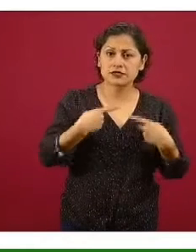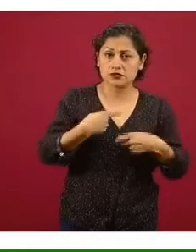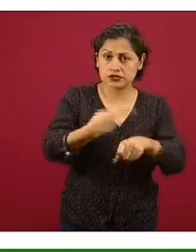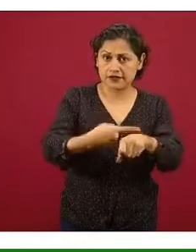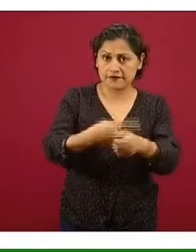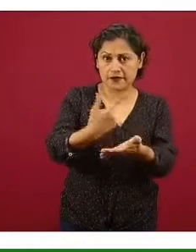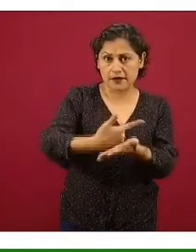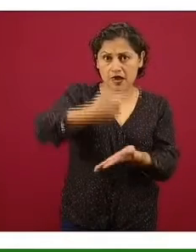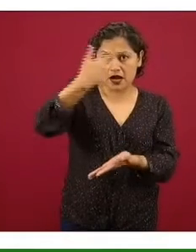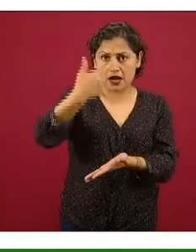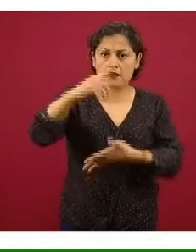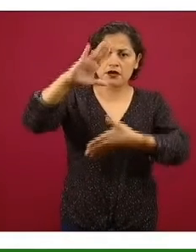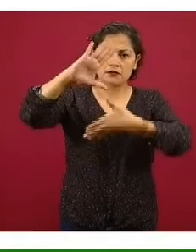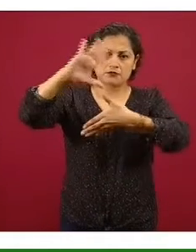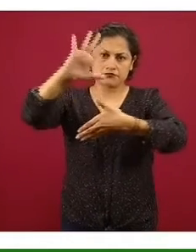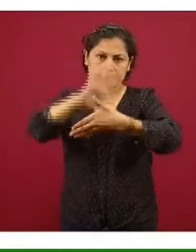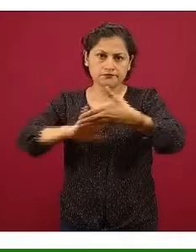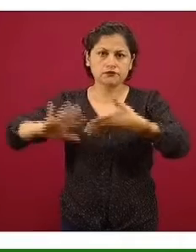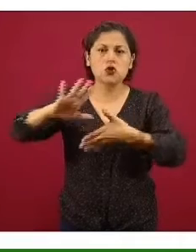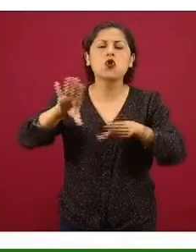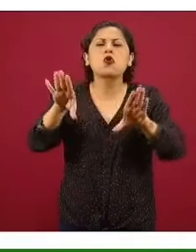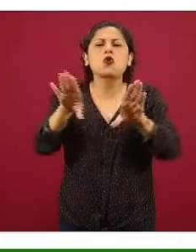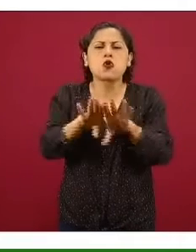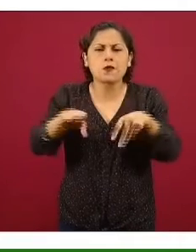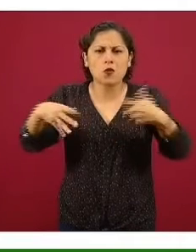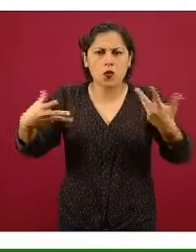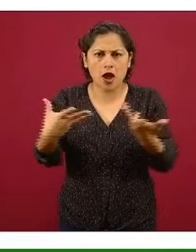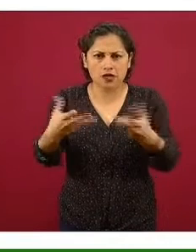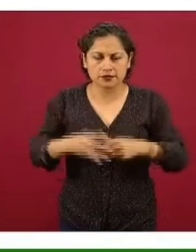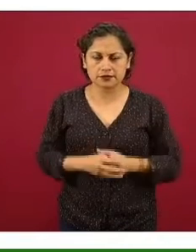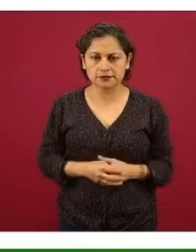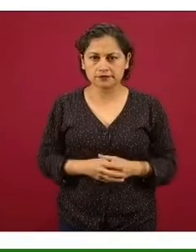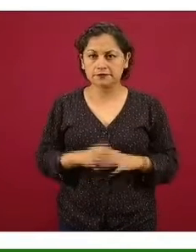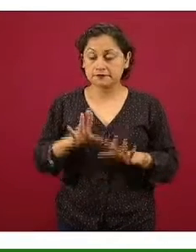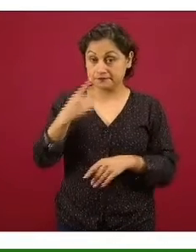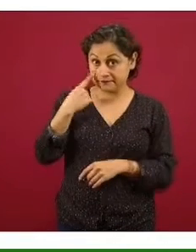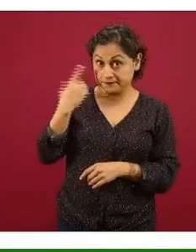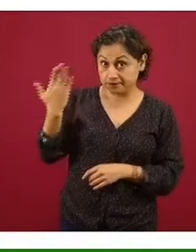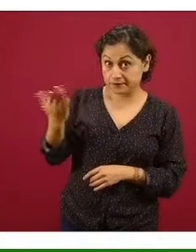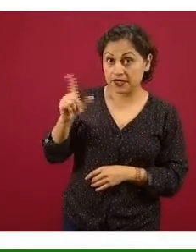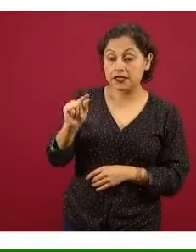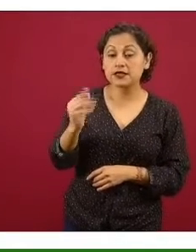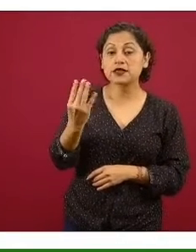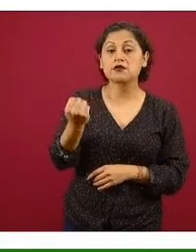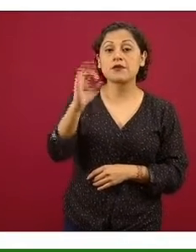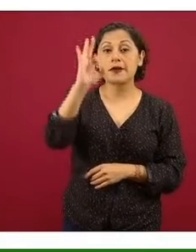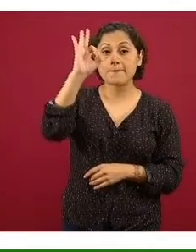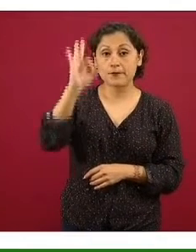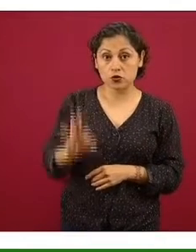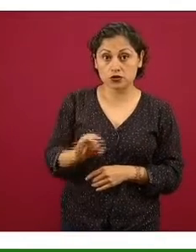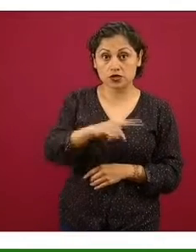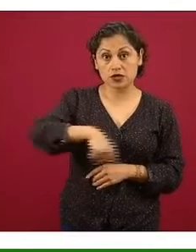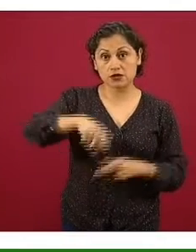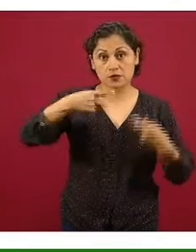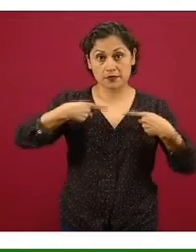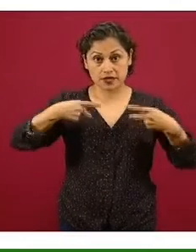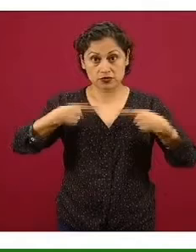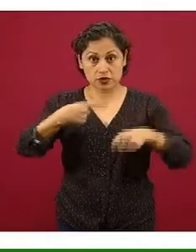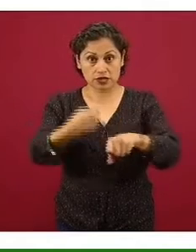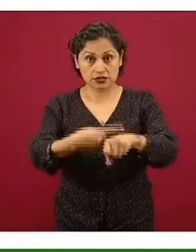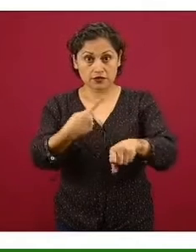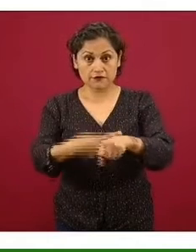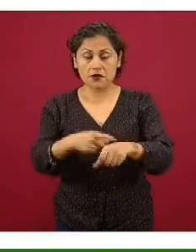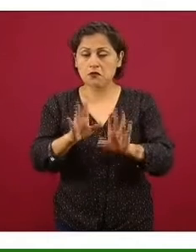región de las Américas. En toda la región de las Américas podemos ver que el 79% de los casos no ha